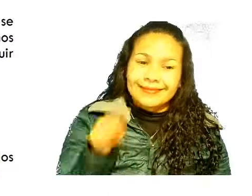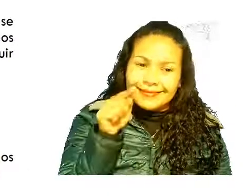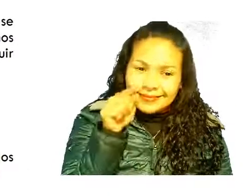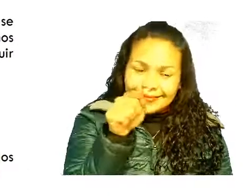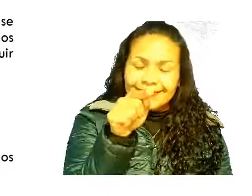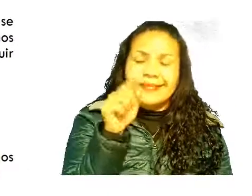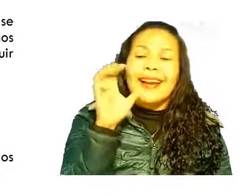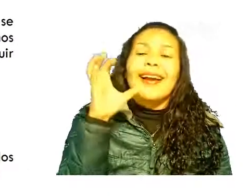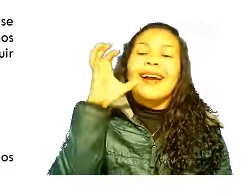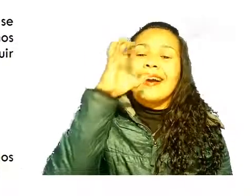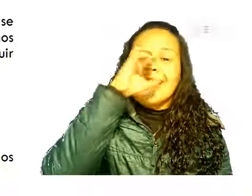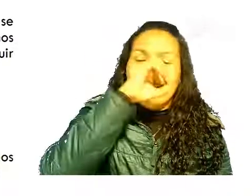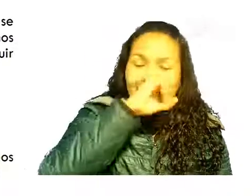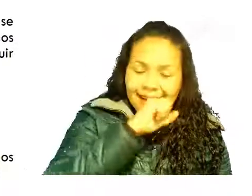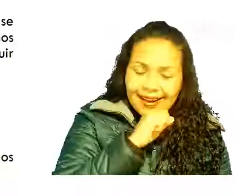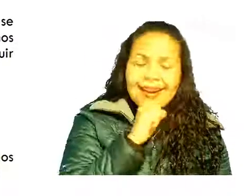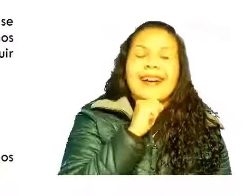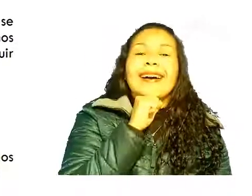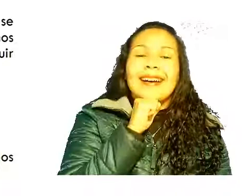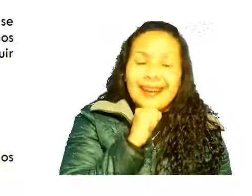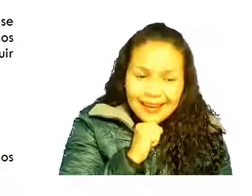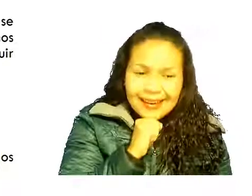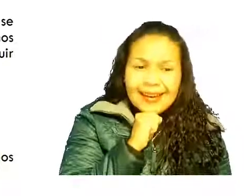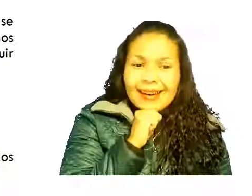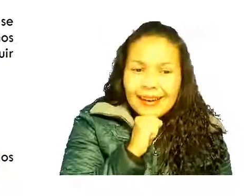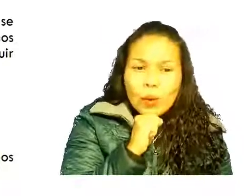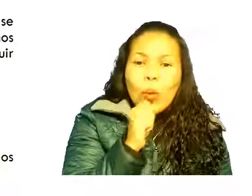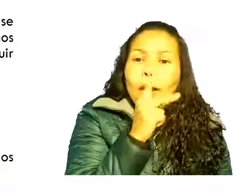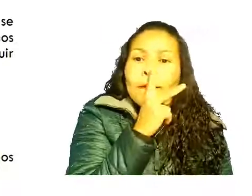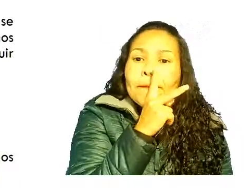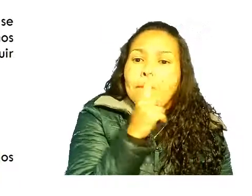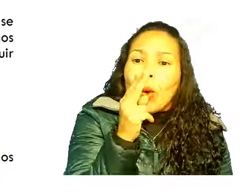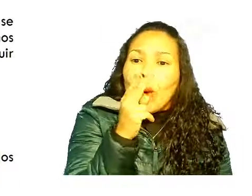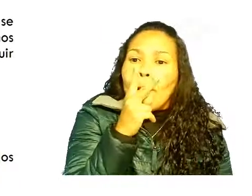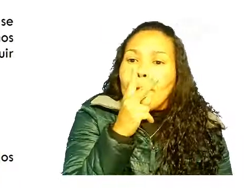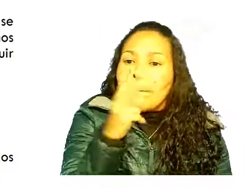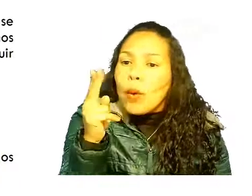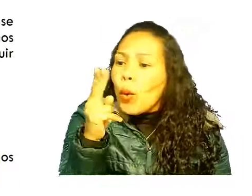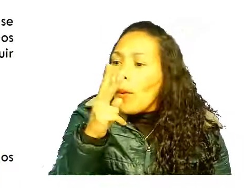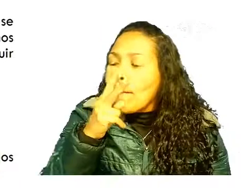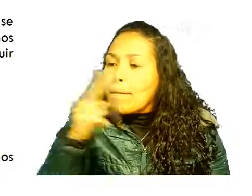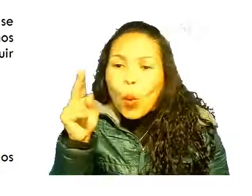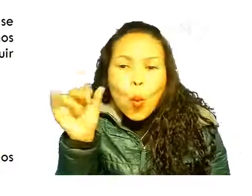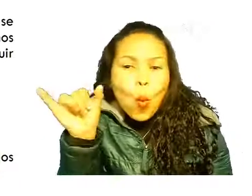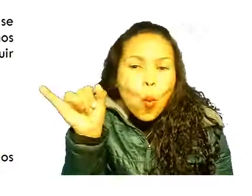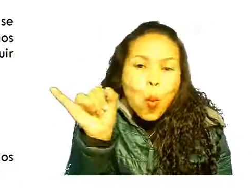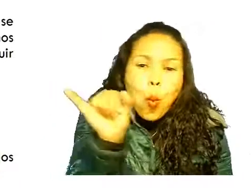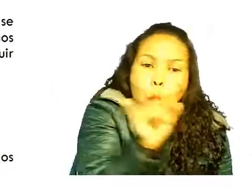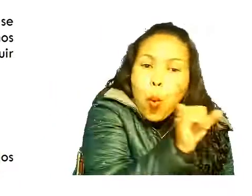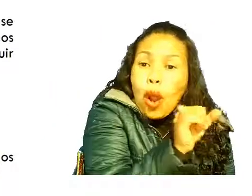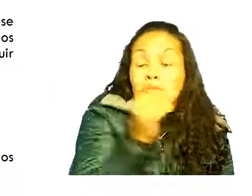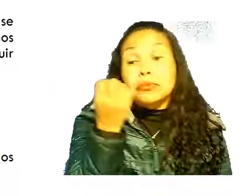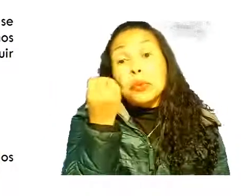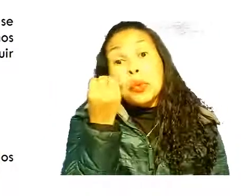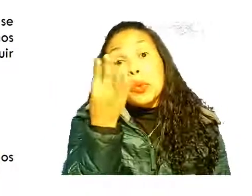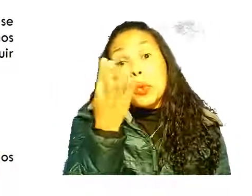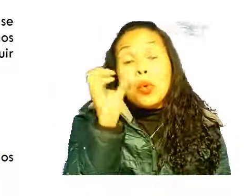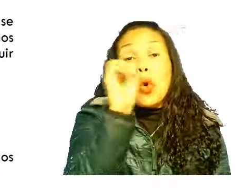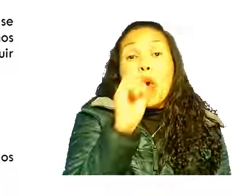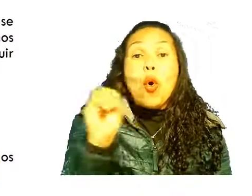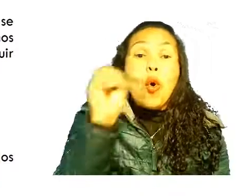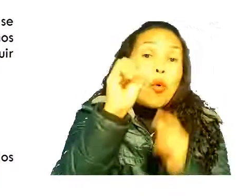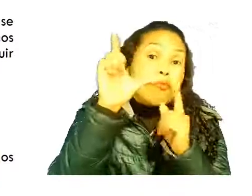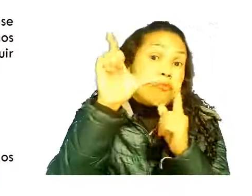¿Qué es factor común? Como su nombre lo indica, debemos tener algo en común, ya sea un